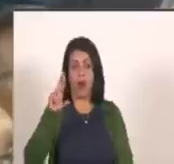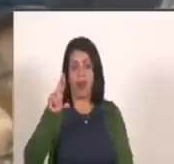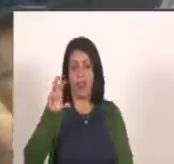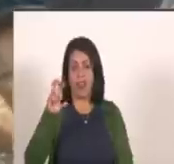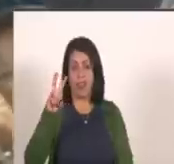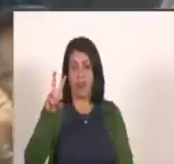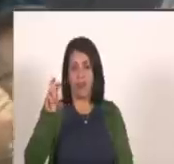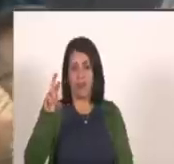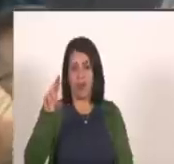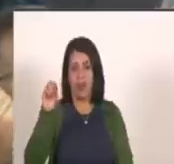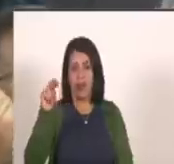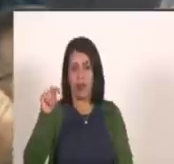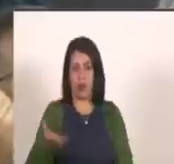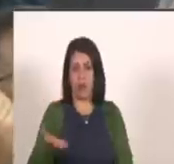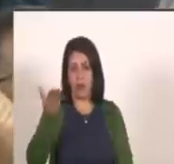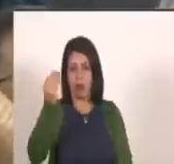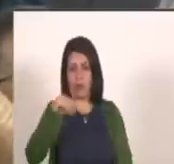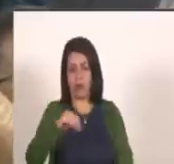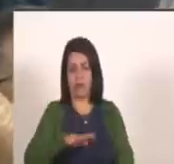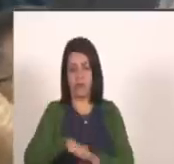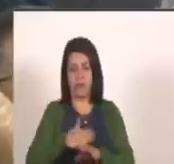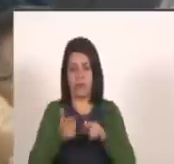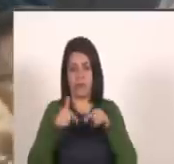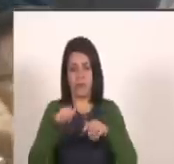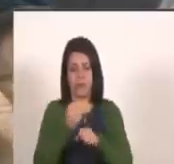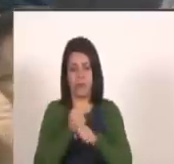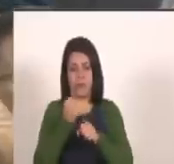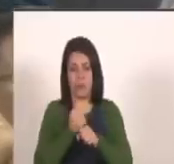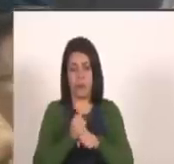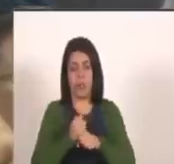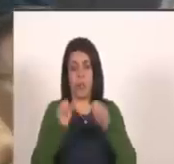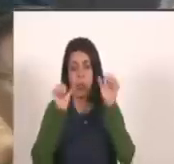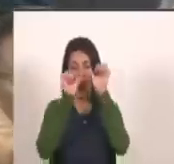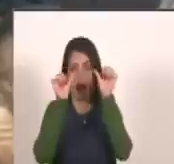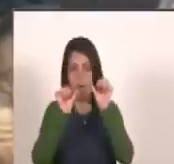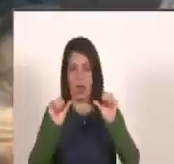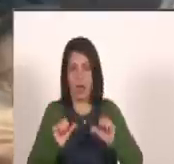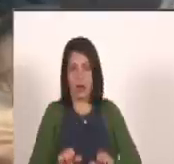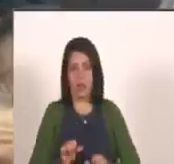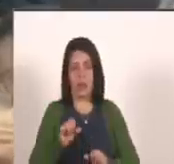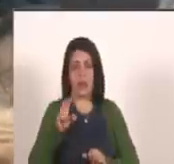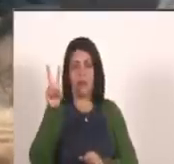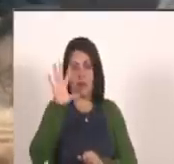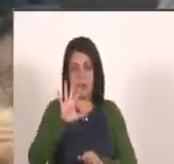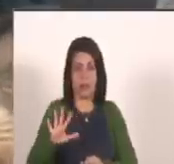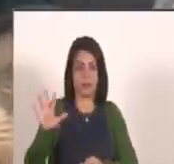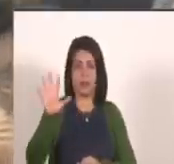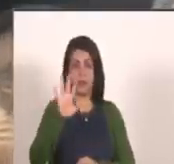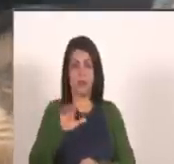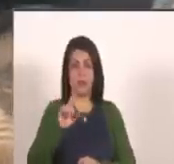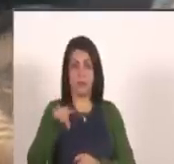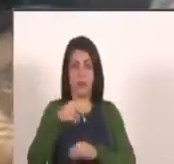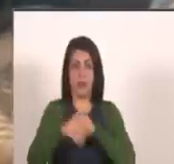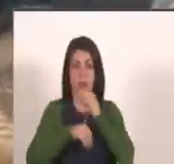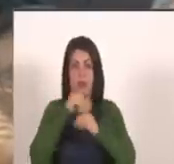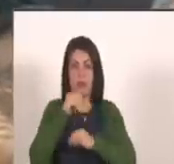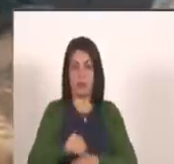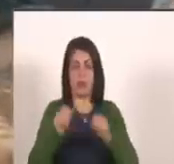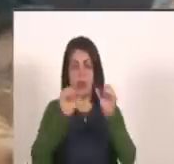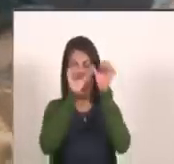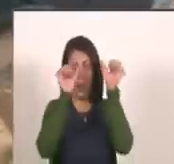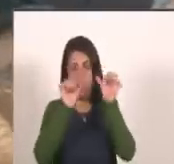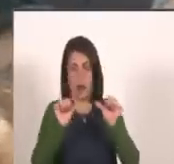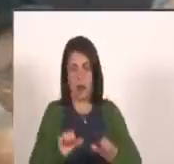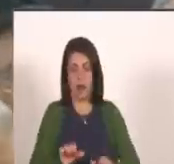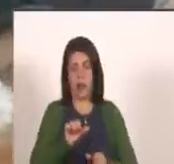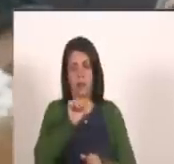Reverón es elevar cada día más ese trabajo de los artistas plásticos venezolanos, y que la creación de Armando